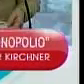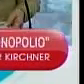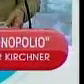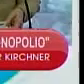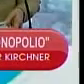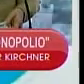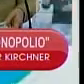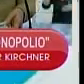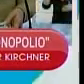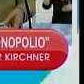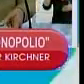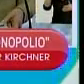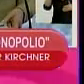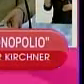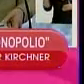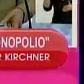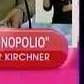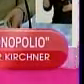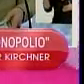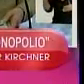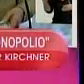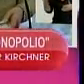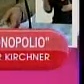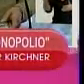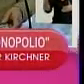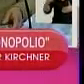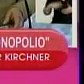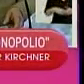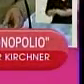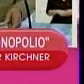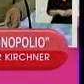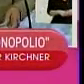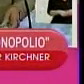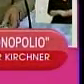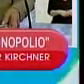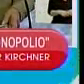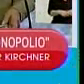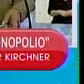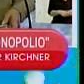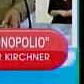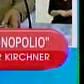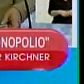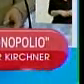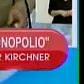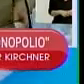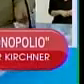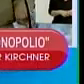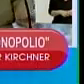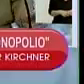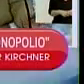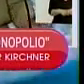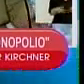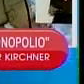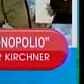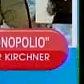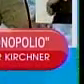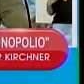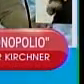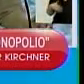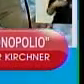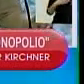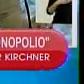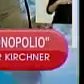directamente... Y ese día, cuando Parrilli me anuncia, dije, no, esta vez lo voy a hacer protocolarmente. Le pedí